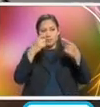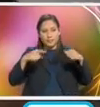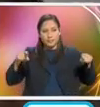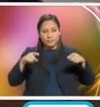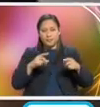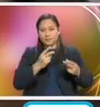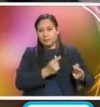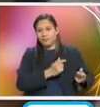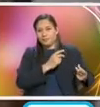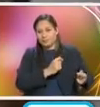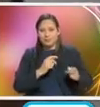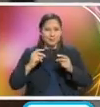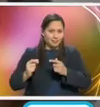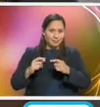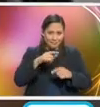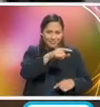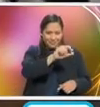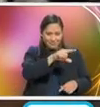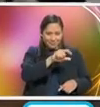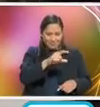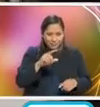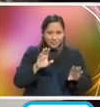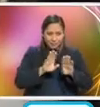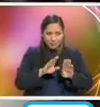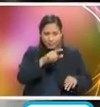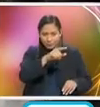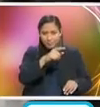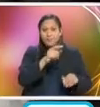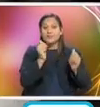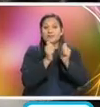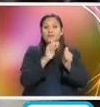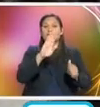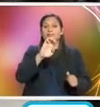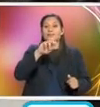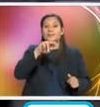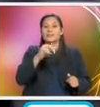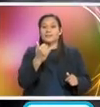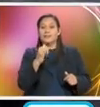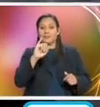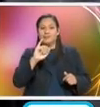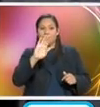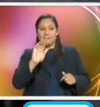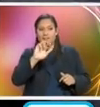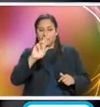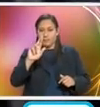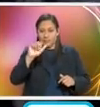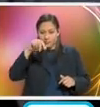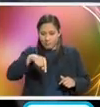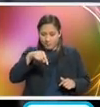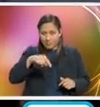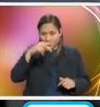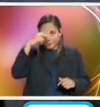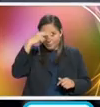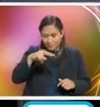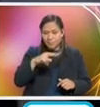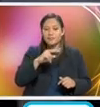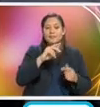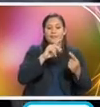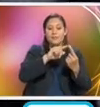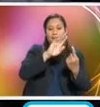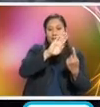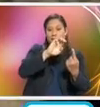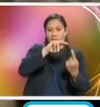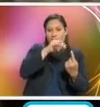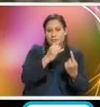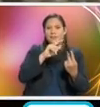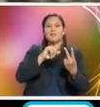ahí está, esas escenas de Vaselina, pero ahí está, ese es con Ben Ibarra, que también aquí lo hizo en México. Ben Ibarra y Julissa hicieron la